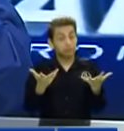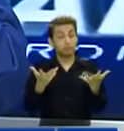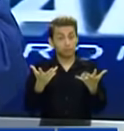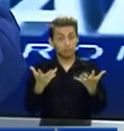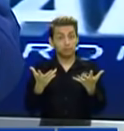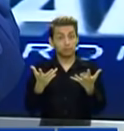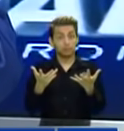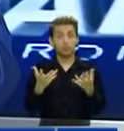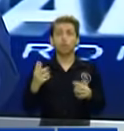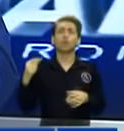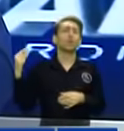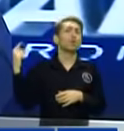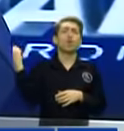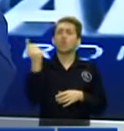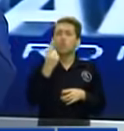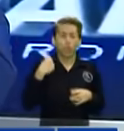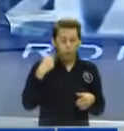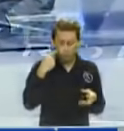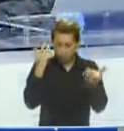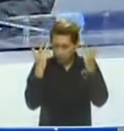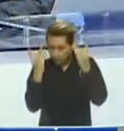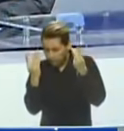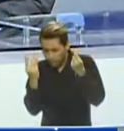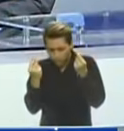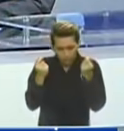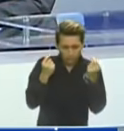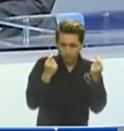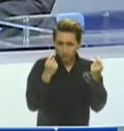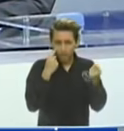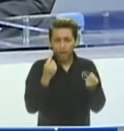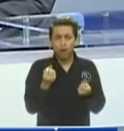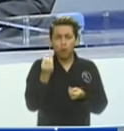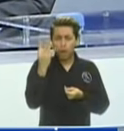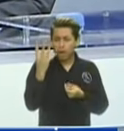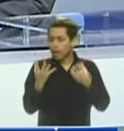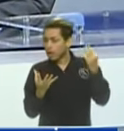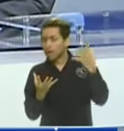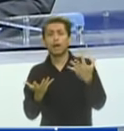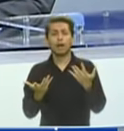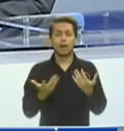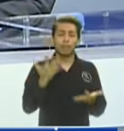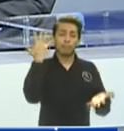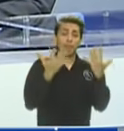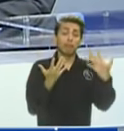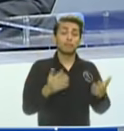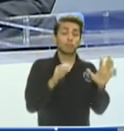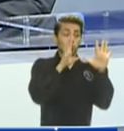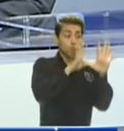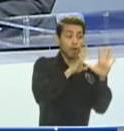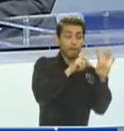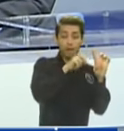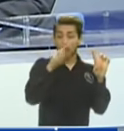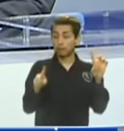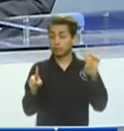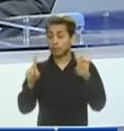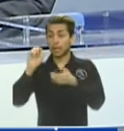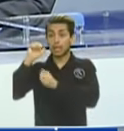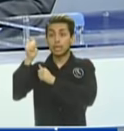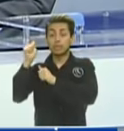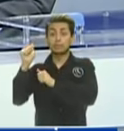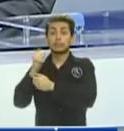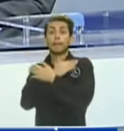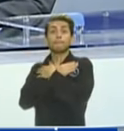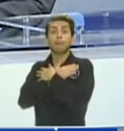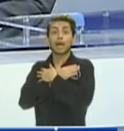todos los cálculos que se habían hecho nos decían que entre el 9 y el 15 de mayo íbamos a alcanzar el pico más alto de